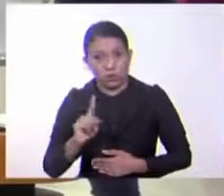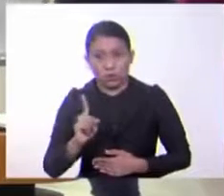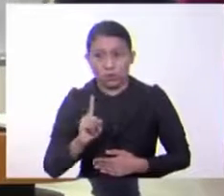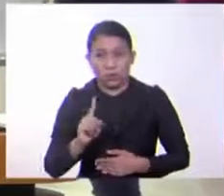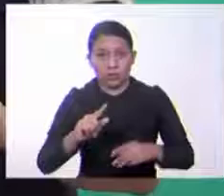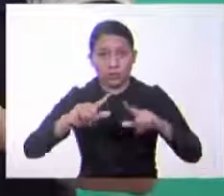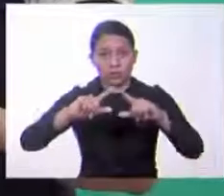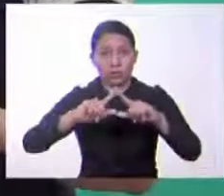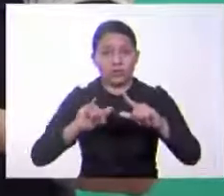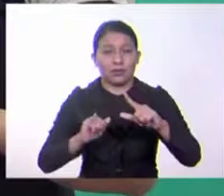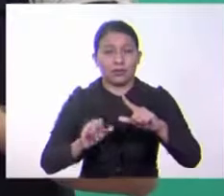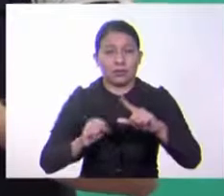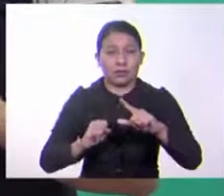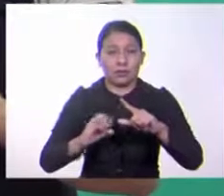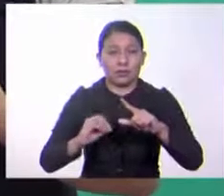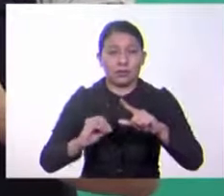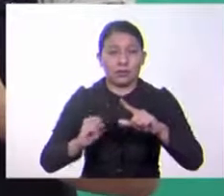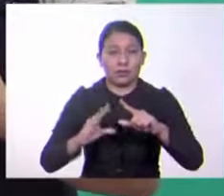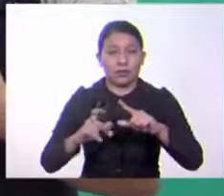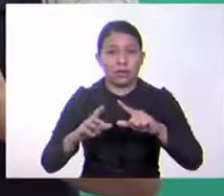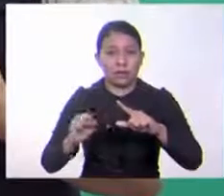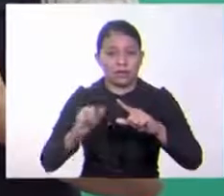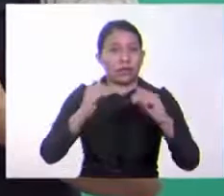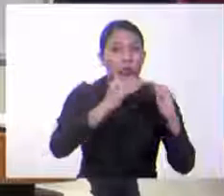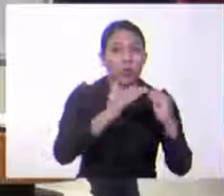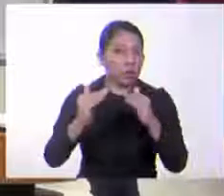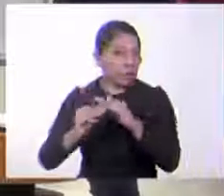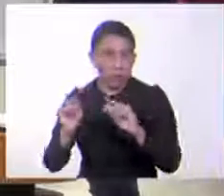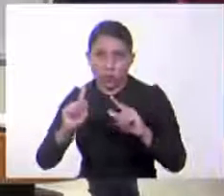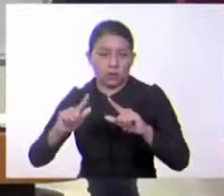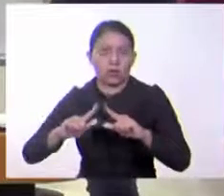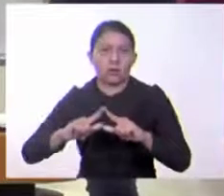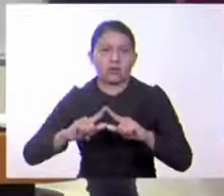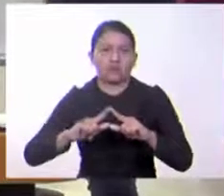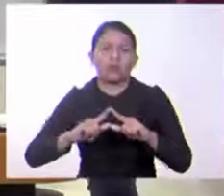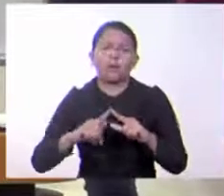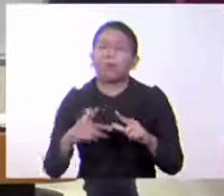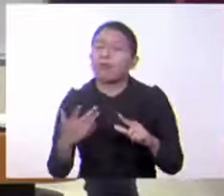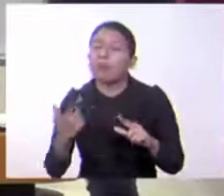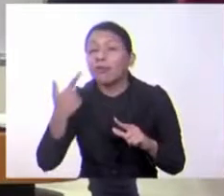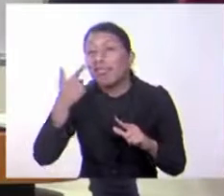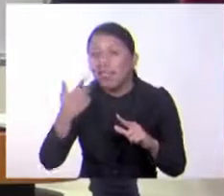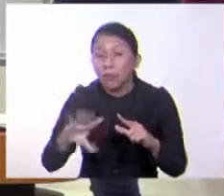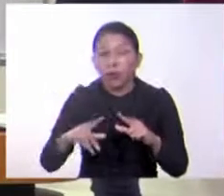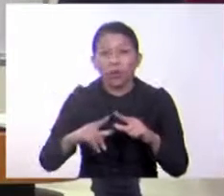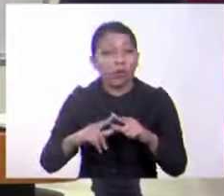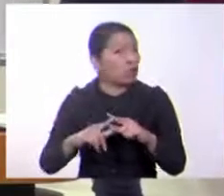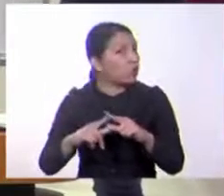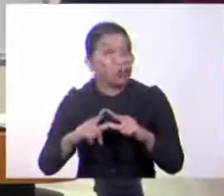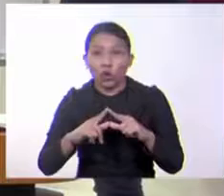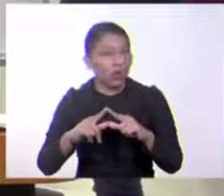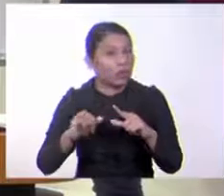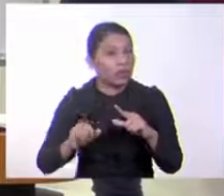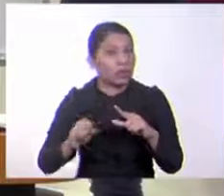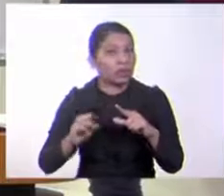triángulo isósceles. Exacto. ¿Y qué pasa si no es un triángulo